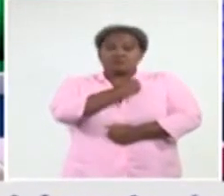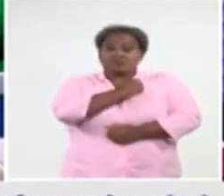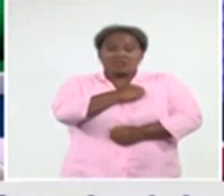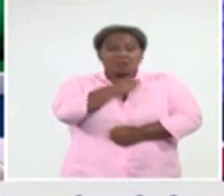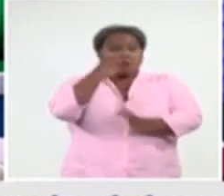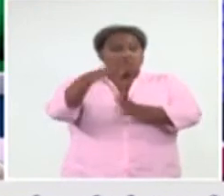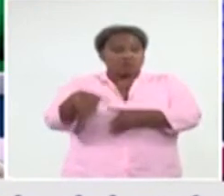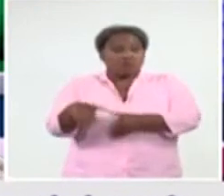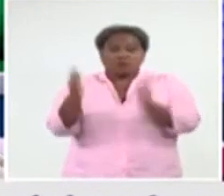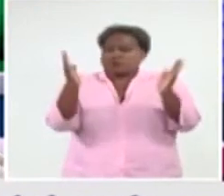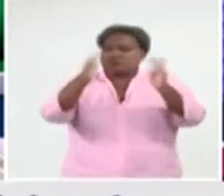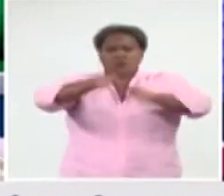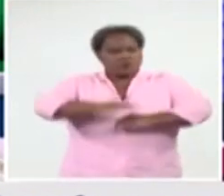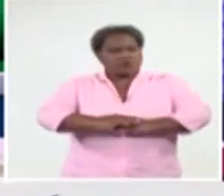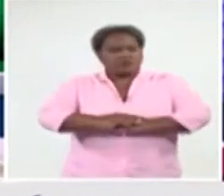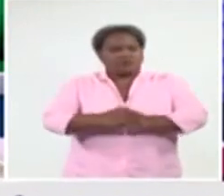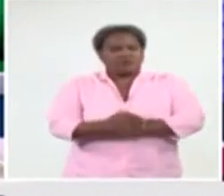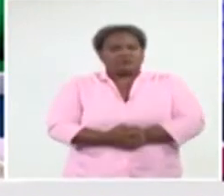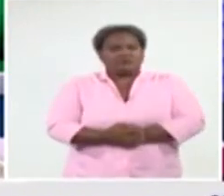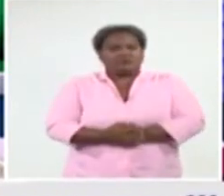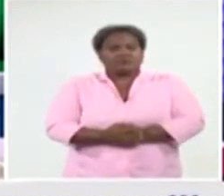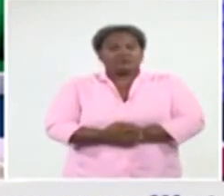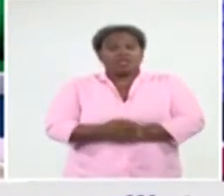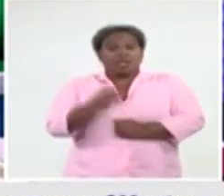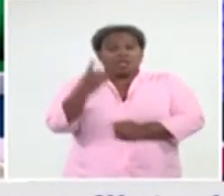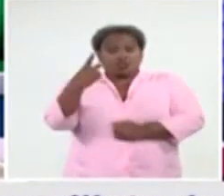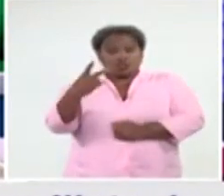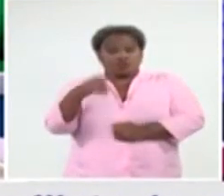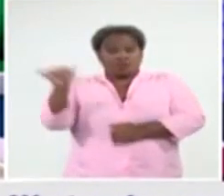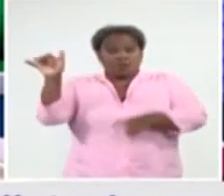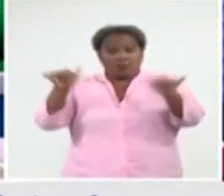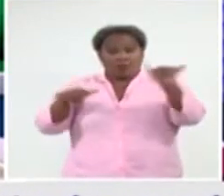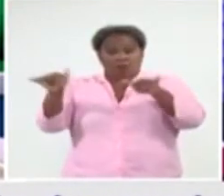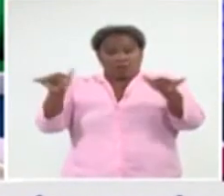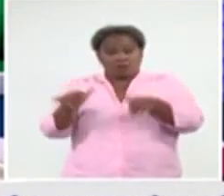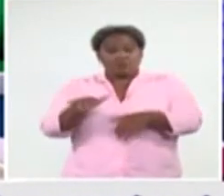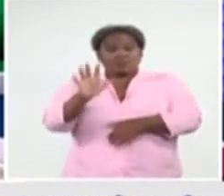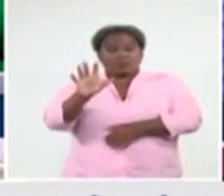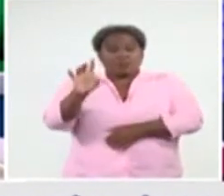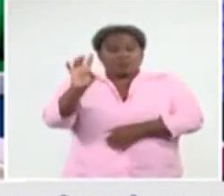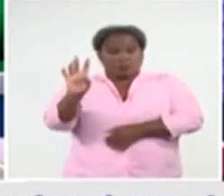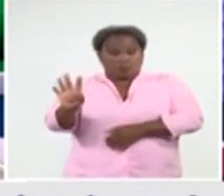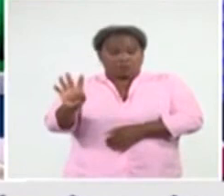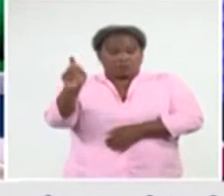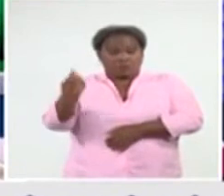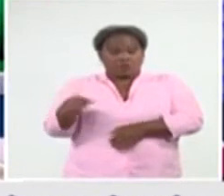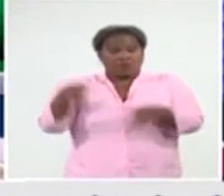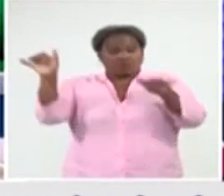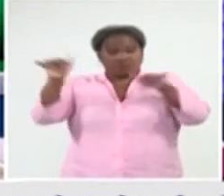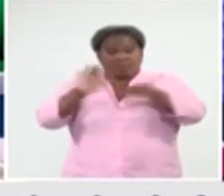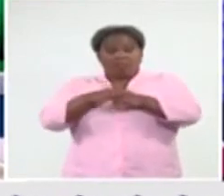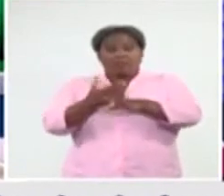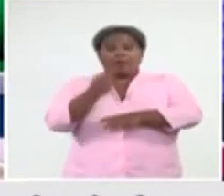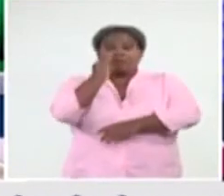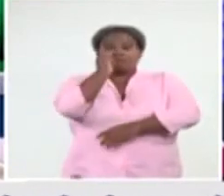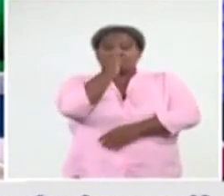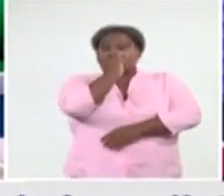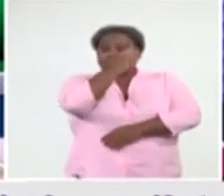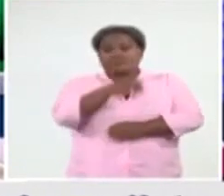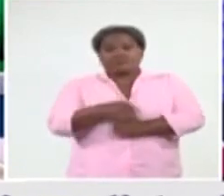personas. Los 2 evacuados, los 54 que retornaron después del diagnóstico, y ayer